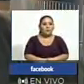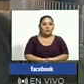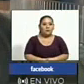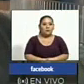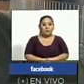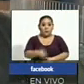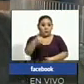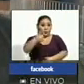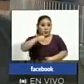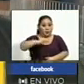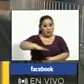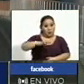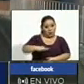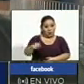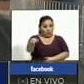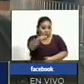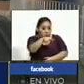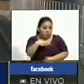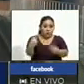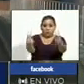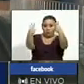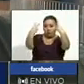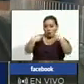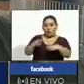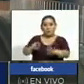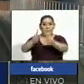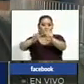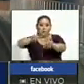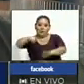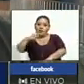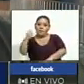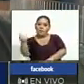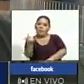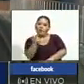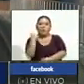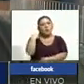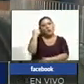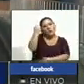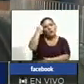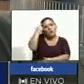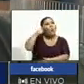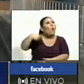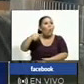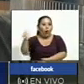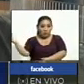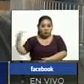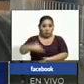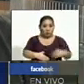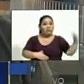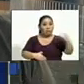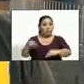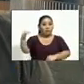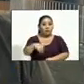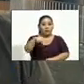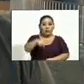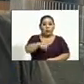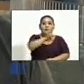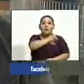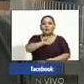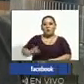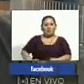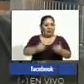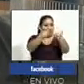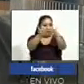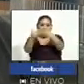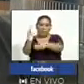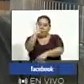Muy buenas tardes, compañeros, amigos, televidentes. Más de 7000 salvadoreños se hacen la pregunta ¿cuándo van a regresar a El Salvador? El encuentran en 60 países